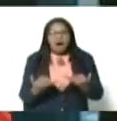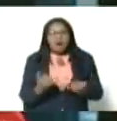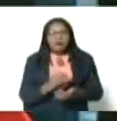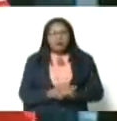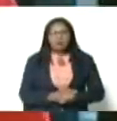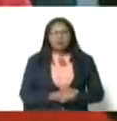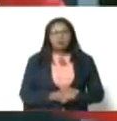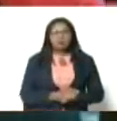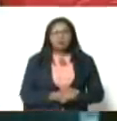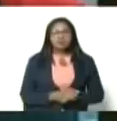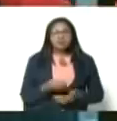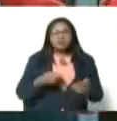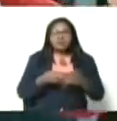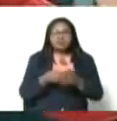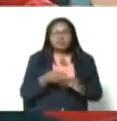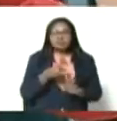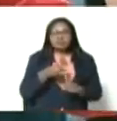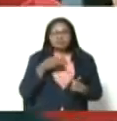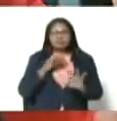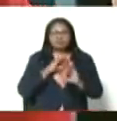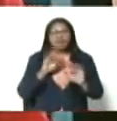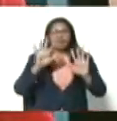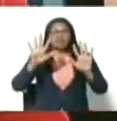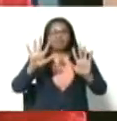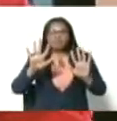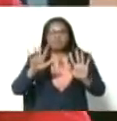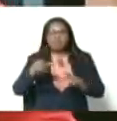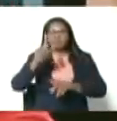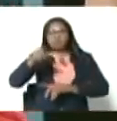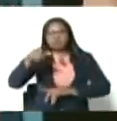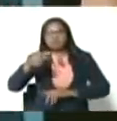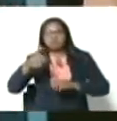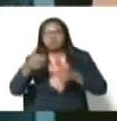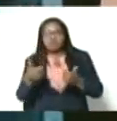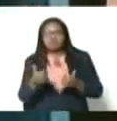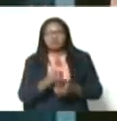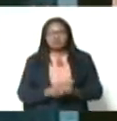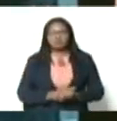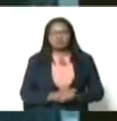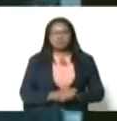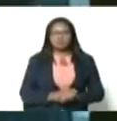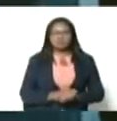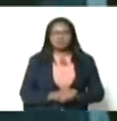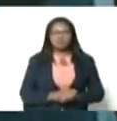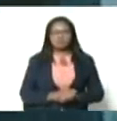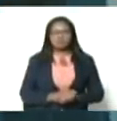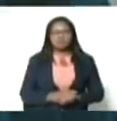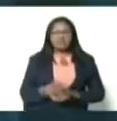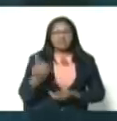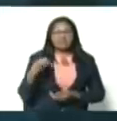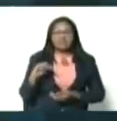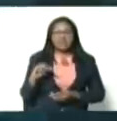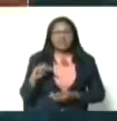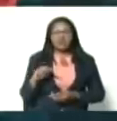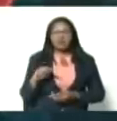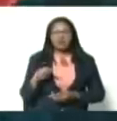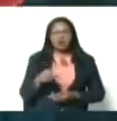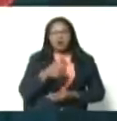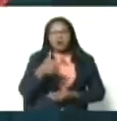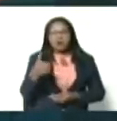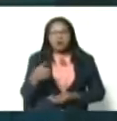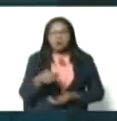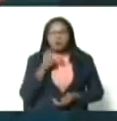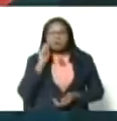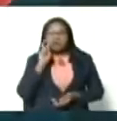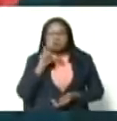ahí ya tenemos lo que es una tarjeta recargada. Luego usted como usuario. Ya tengo esta tarjeta recargada. Va a disponer de una máquina consultora en las estaciones para